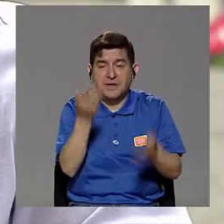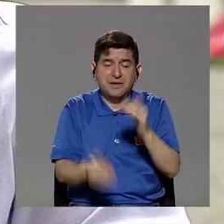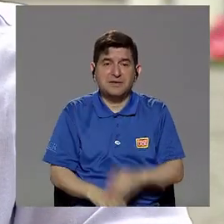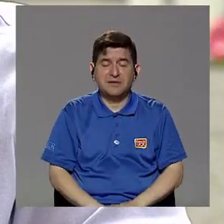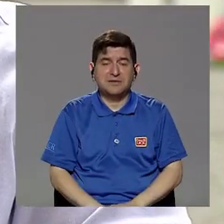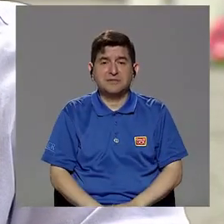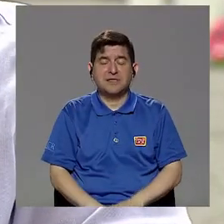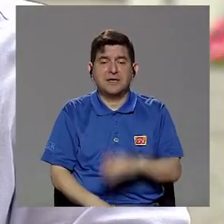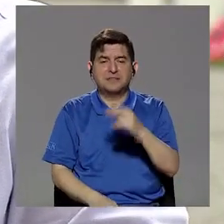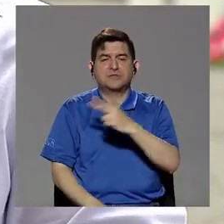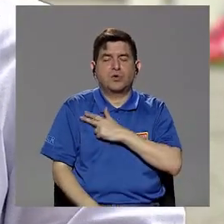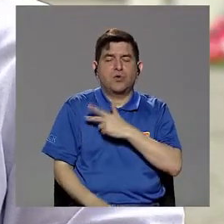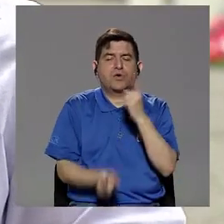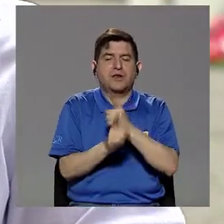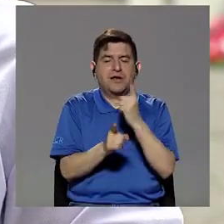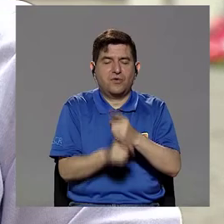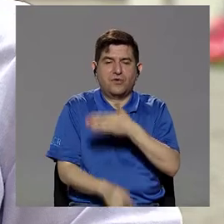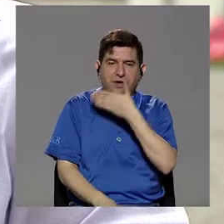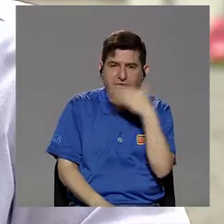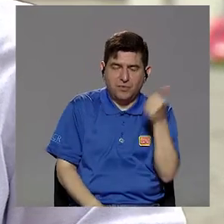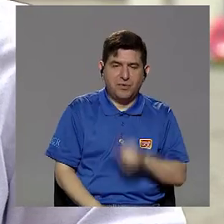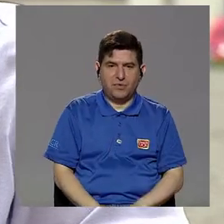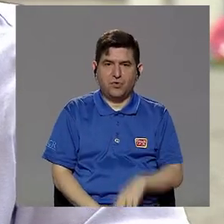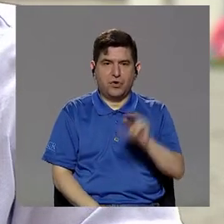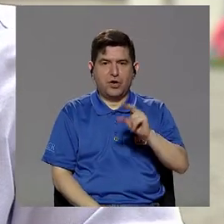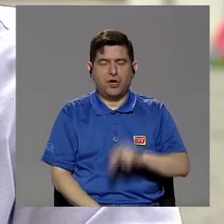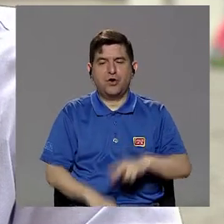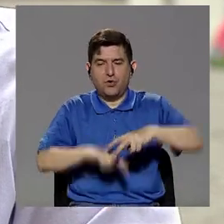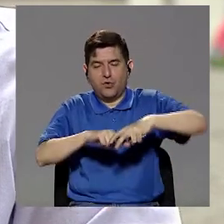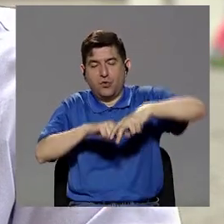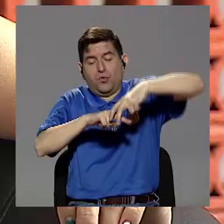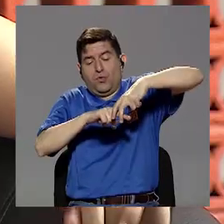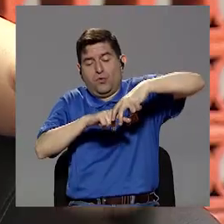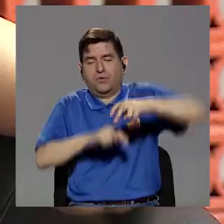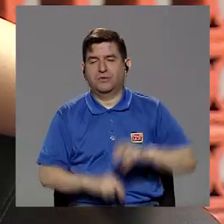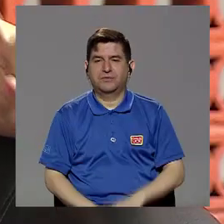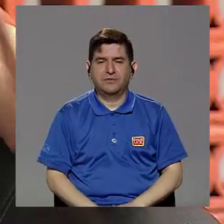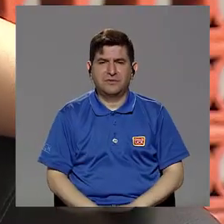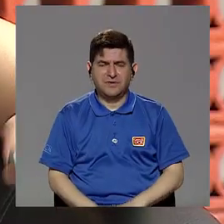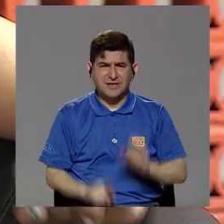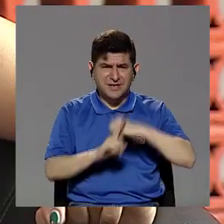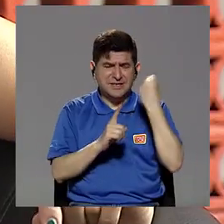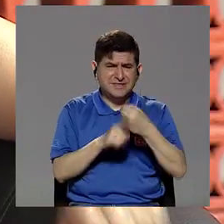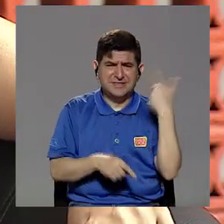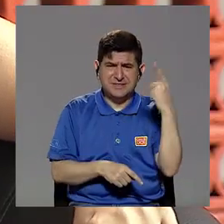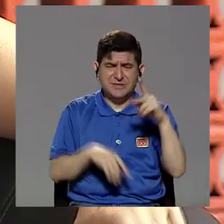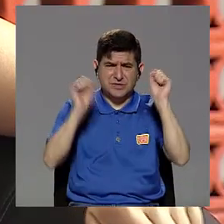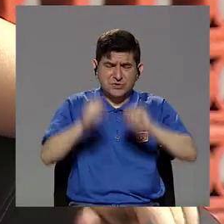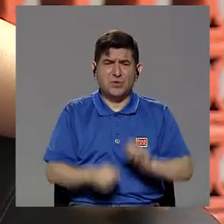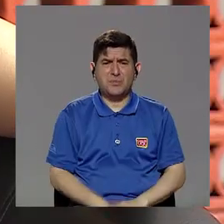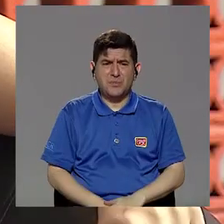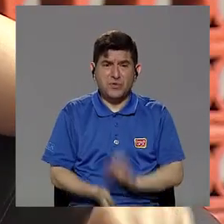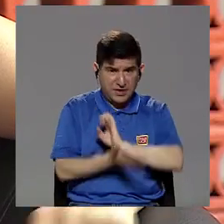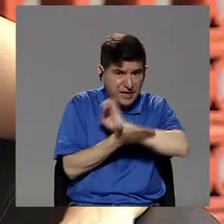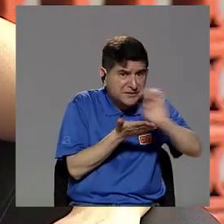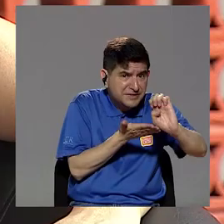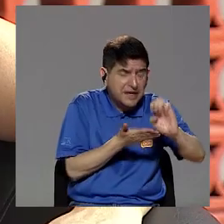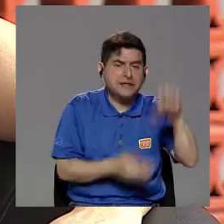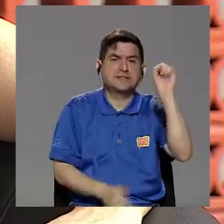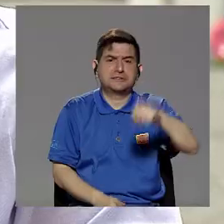que sea una orinada adecuada es mucho mayor que orinar calculado. ¿Hay factores de riesgo que se pueden